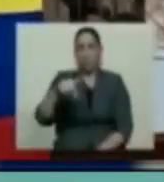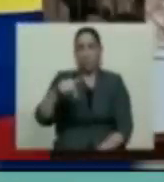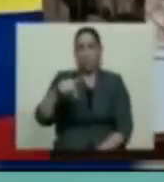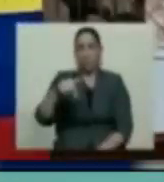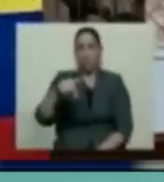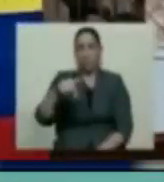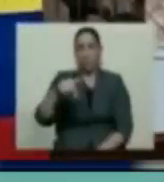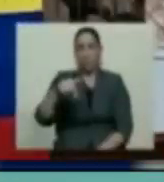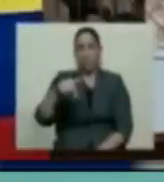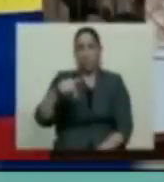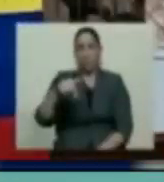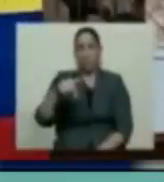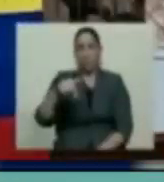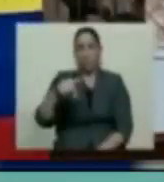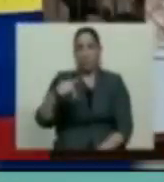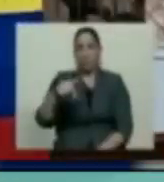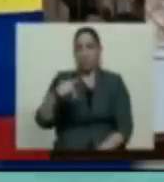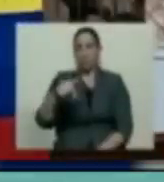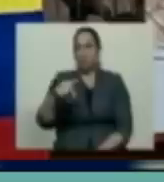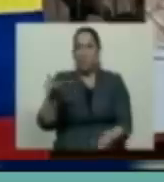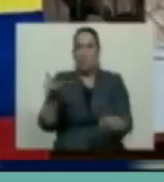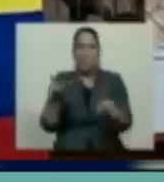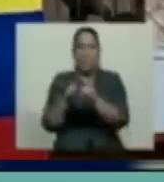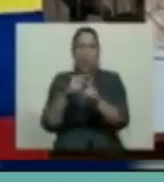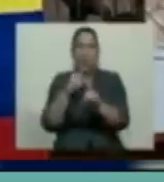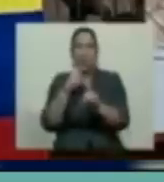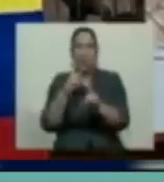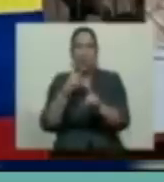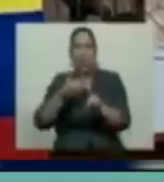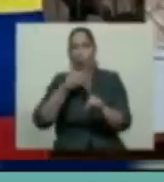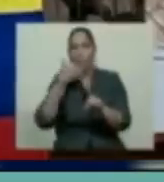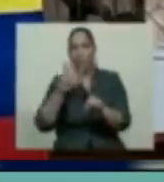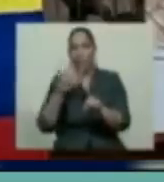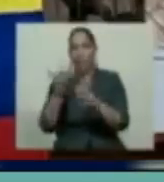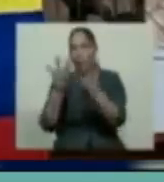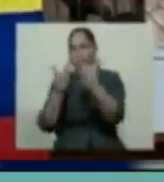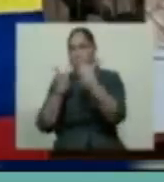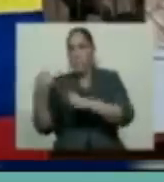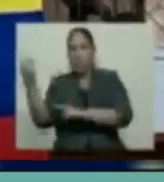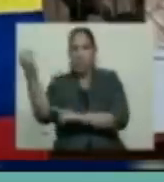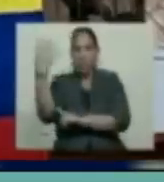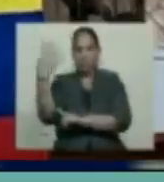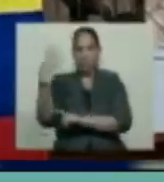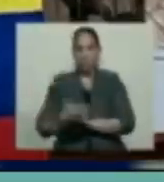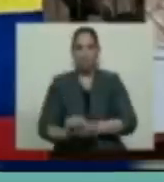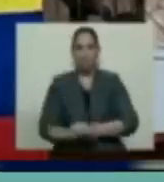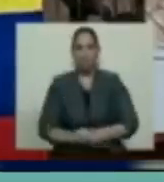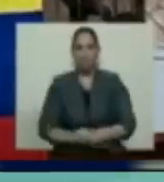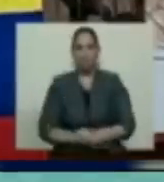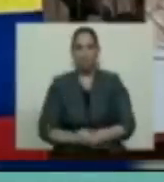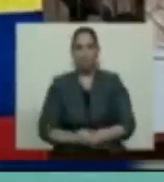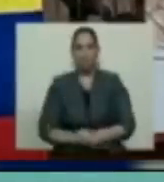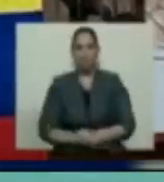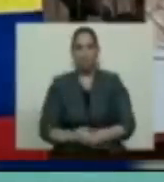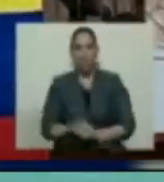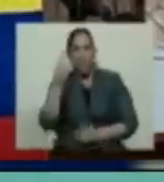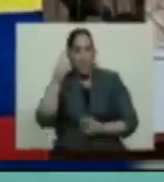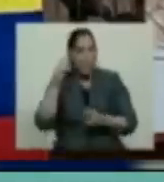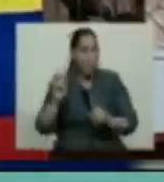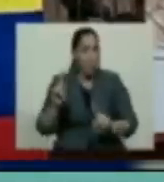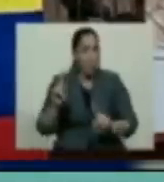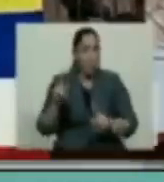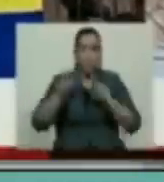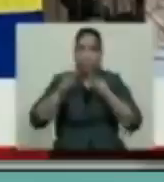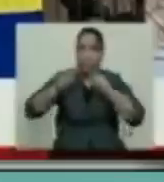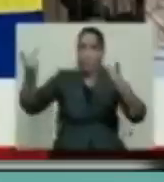día. Produce 1.300.000, 1.500.000. O sea, estamos hablando de algo así como el 20%.